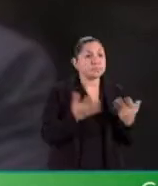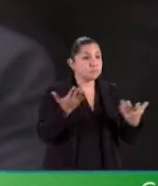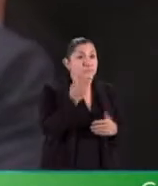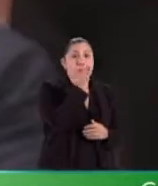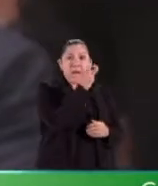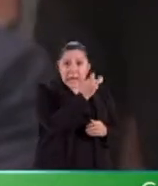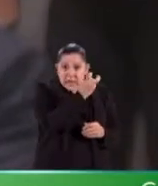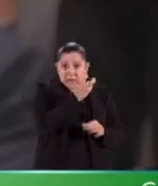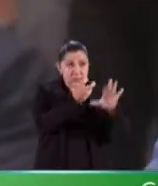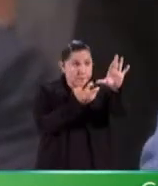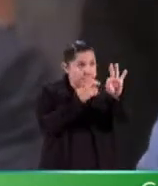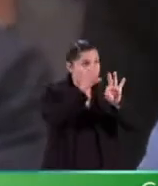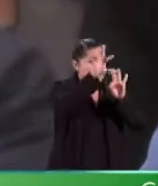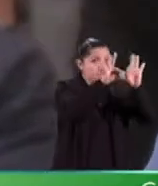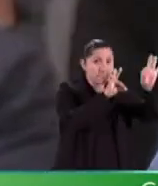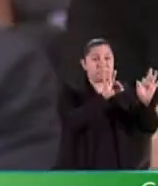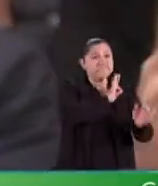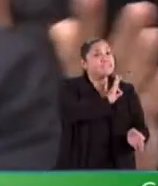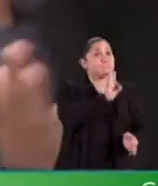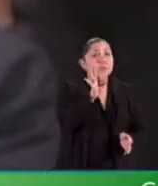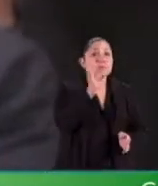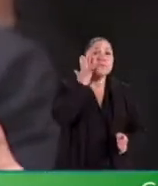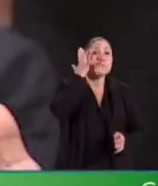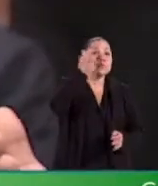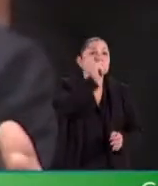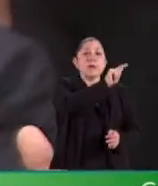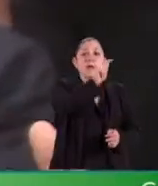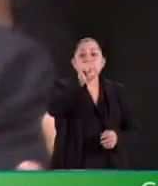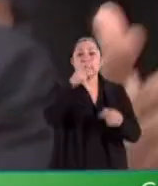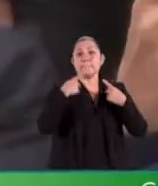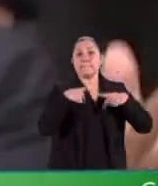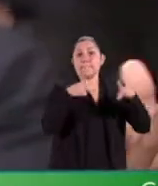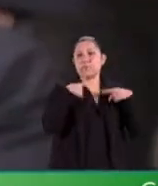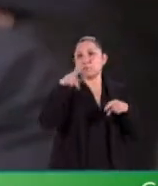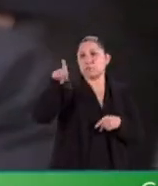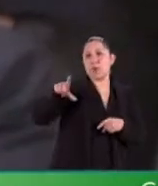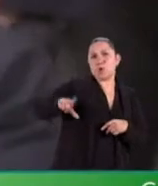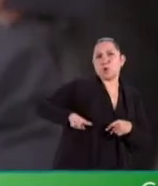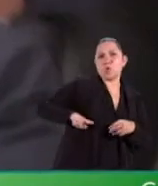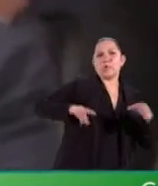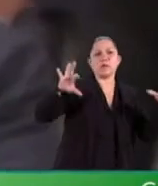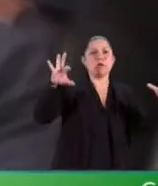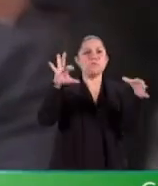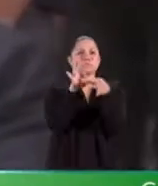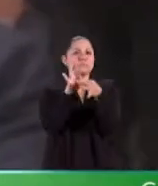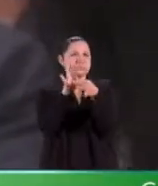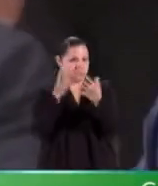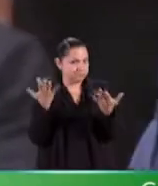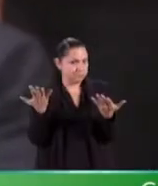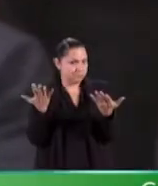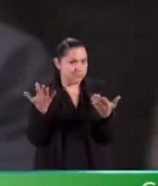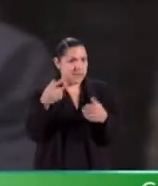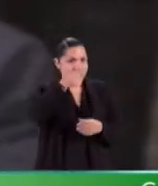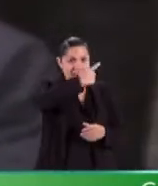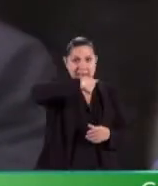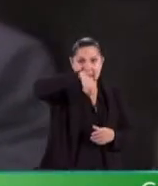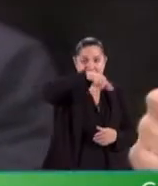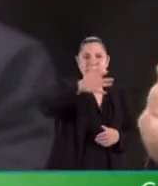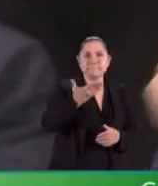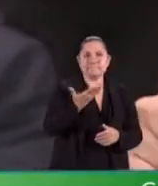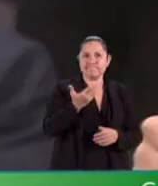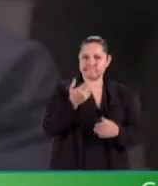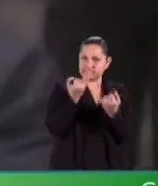a esos cargos a personas afines al poder y aquellas que realmente no es, que están